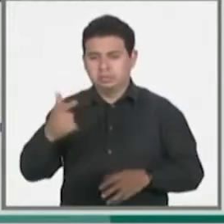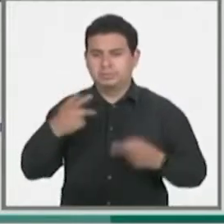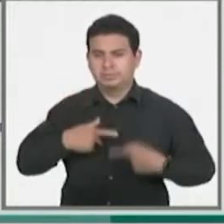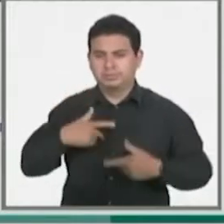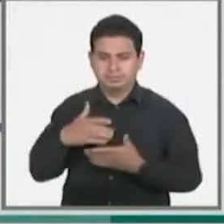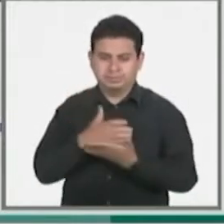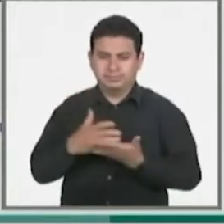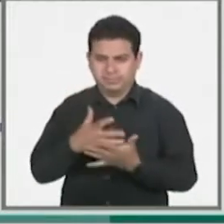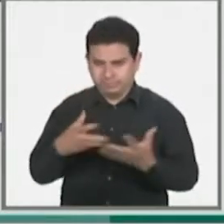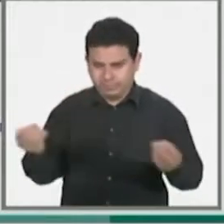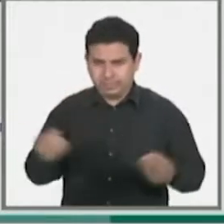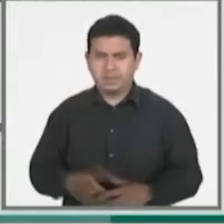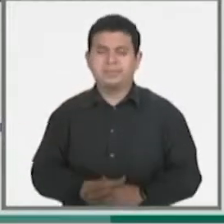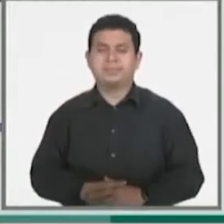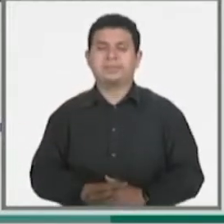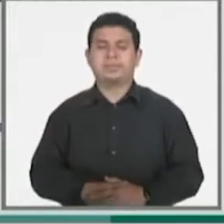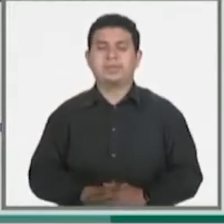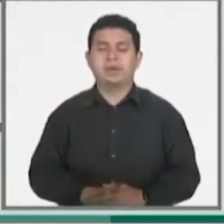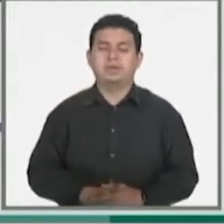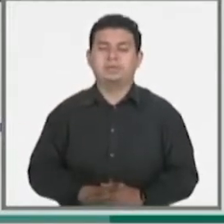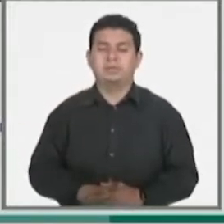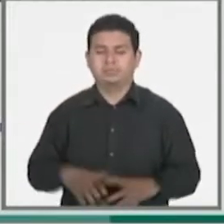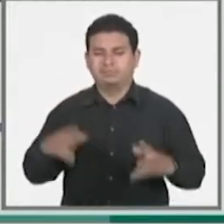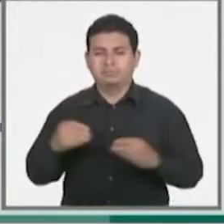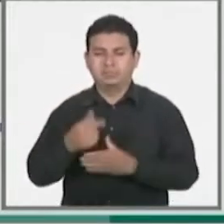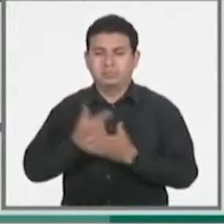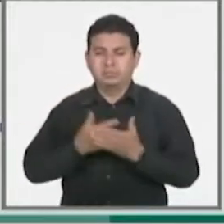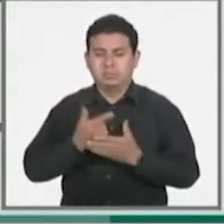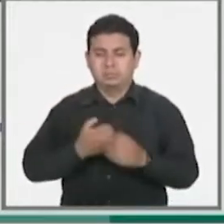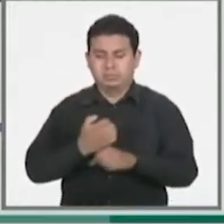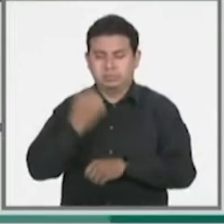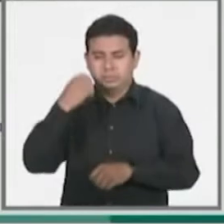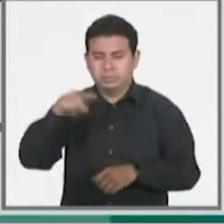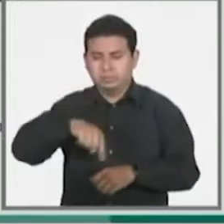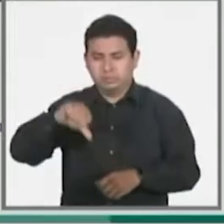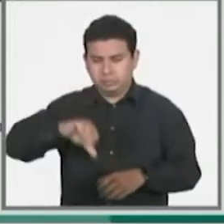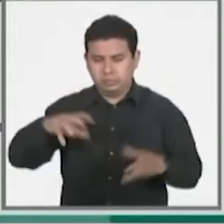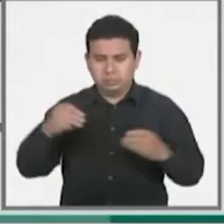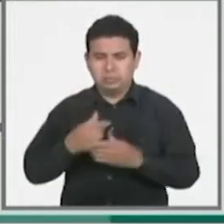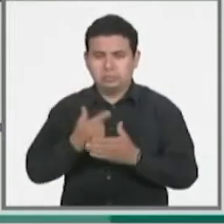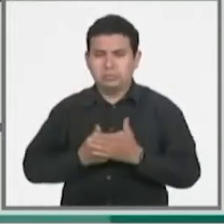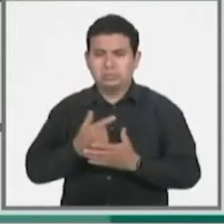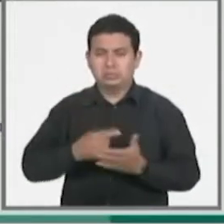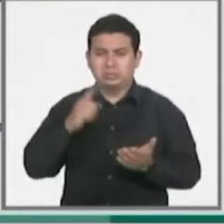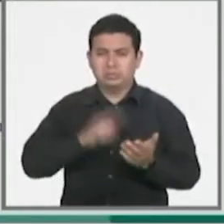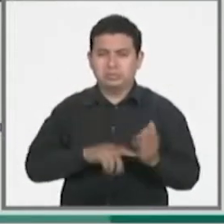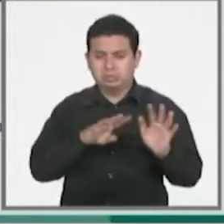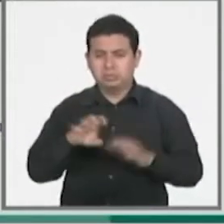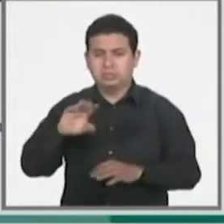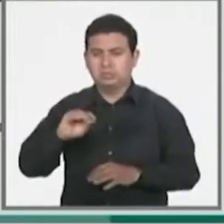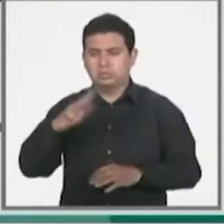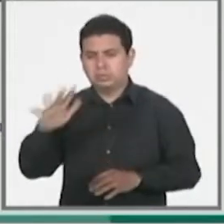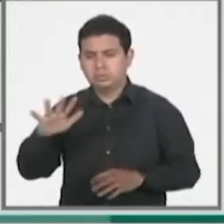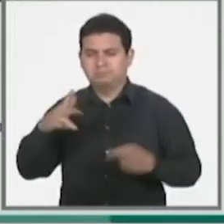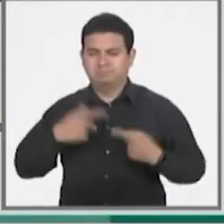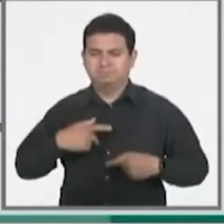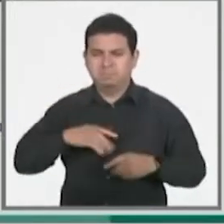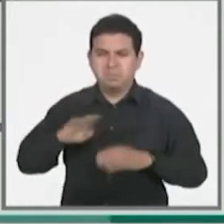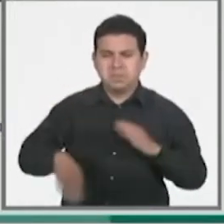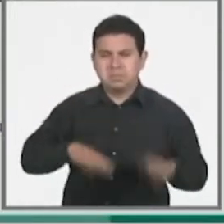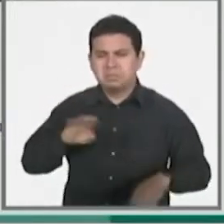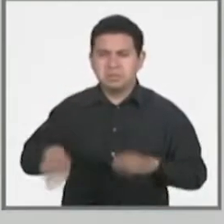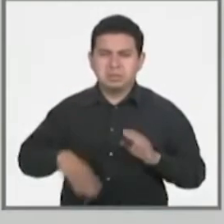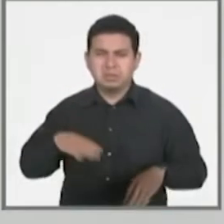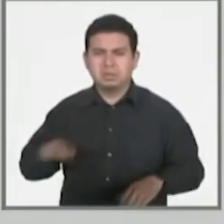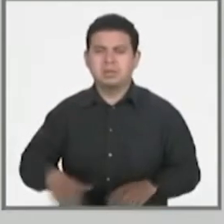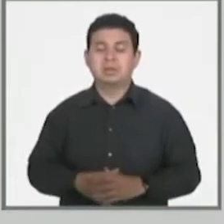casos recuperados lamentablemente a nivel estatal acumulamos al día de hoy 1995 defunciones